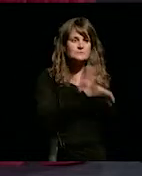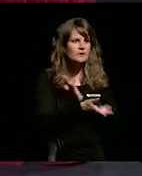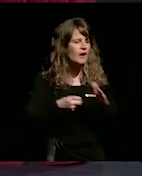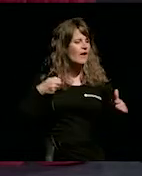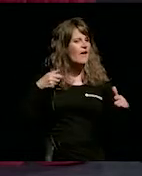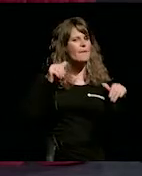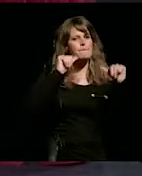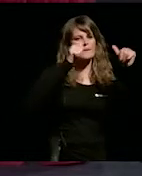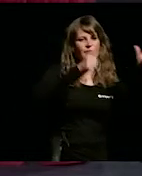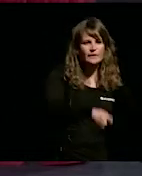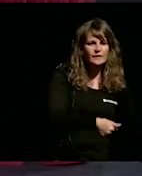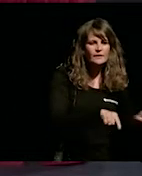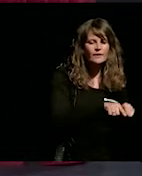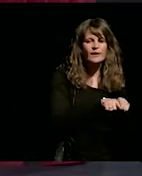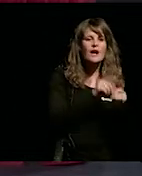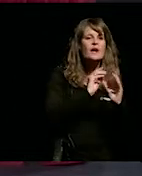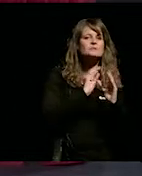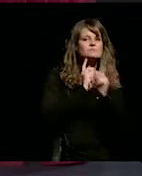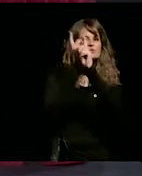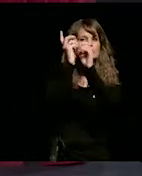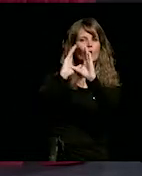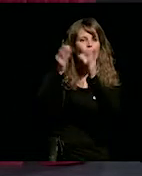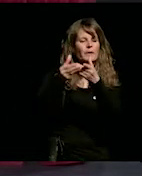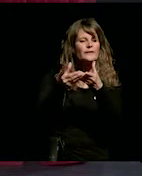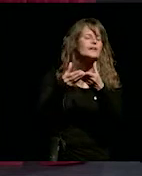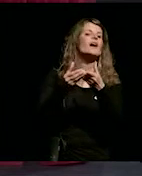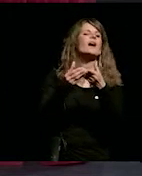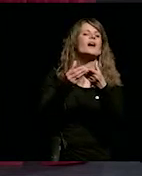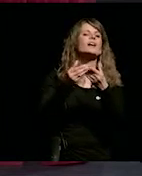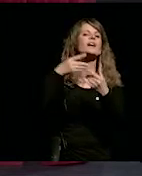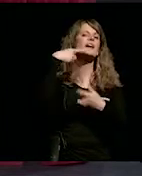trabajo y encontré a la compañía Grey Theater,